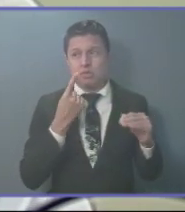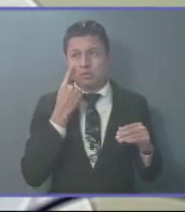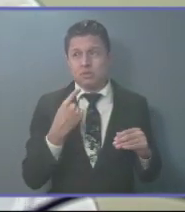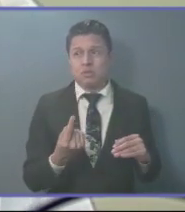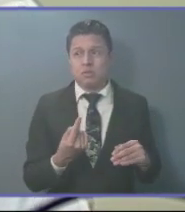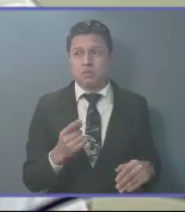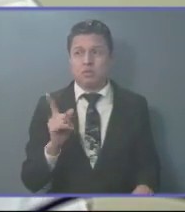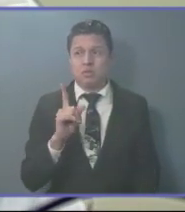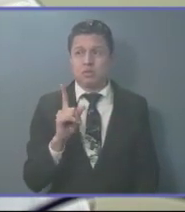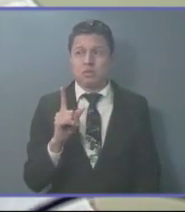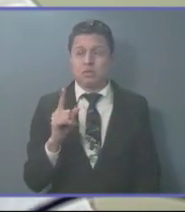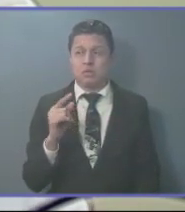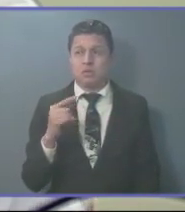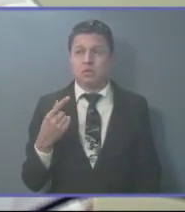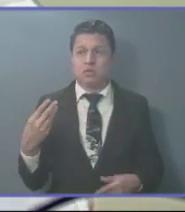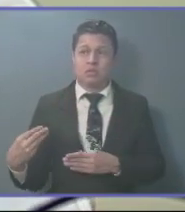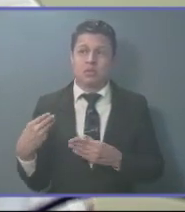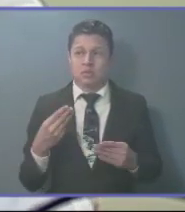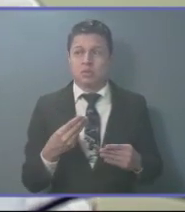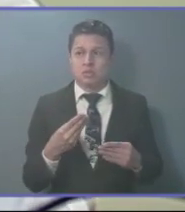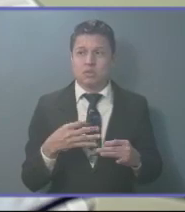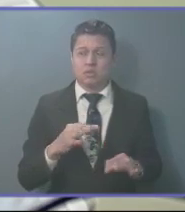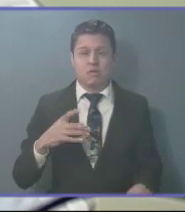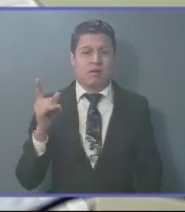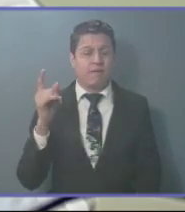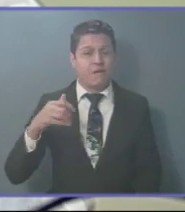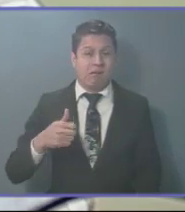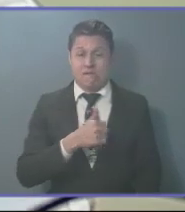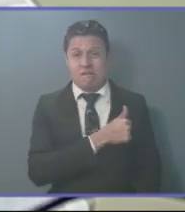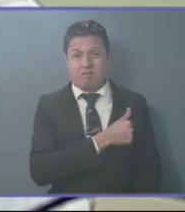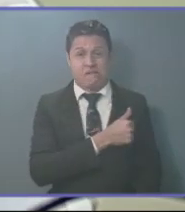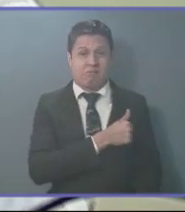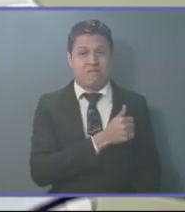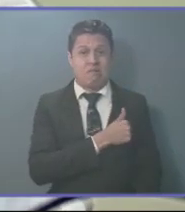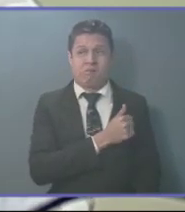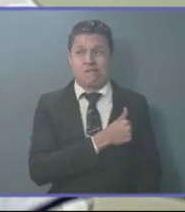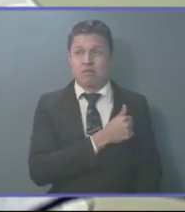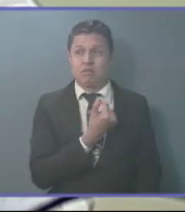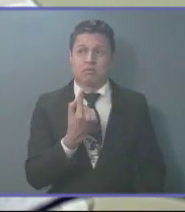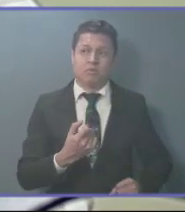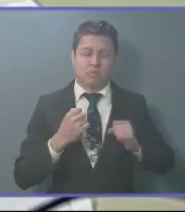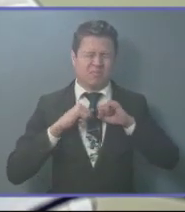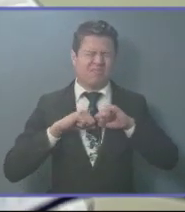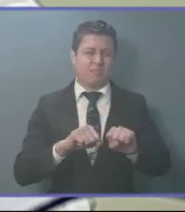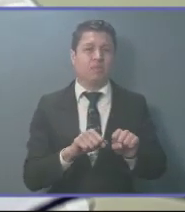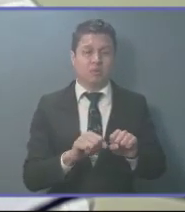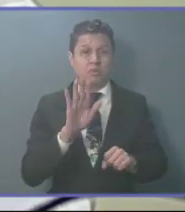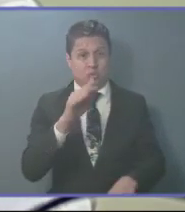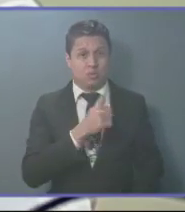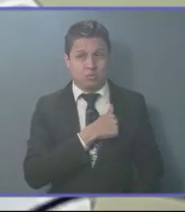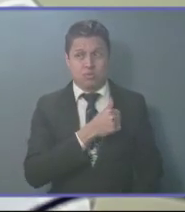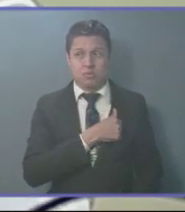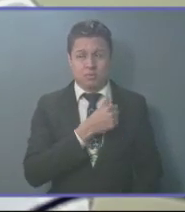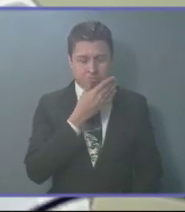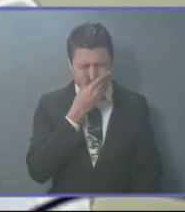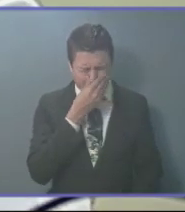el COVID, sino que se les llevó por negligencia y que obviamente han muerto bajo su